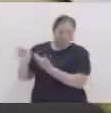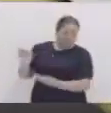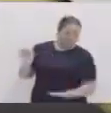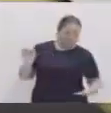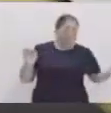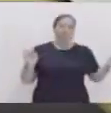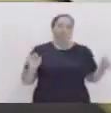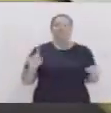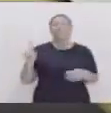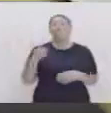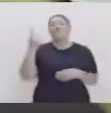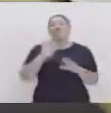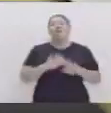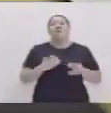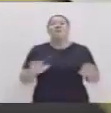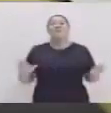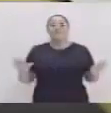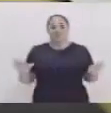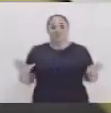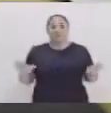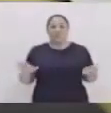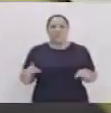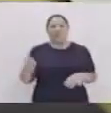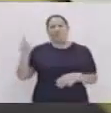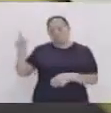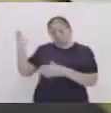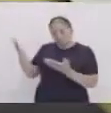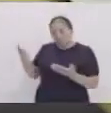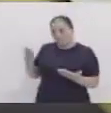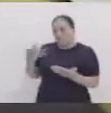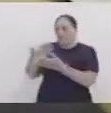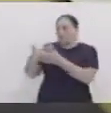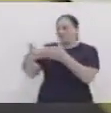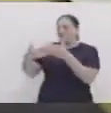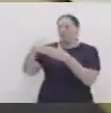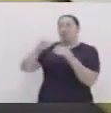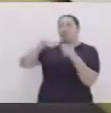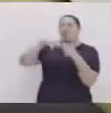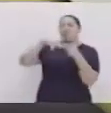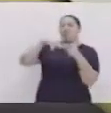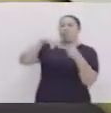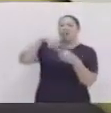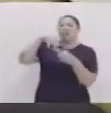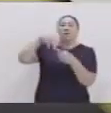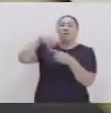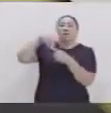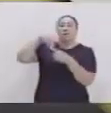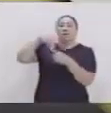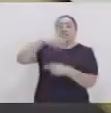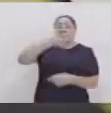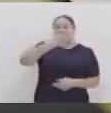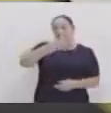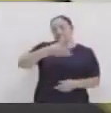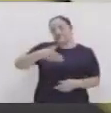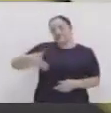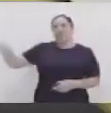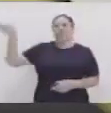que hace un niño cuando toca. Entonces, tú pon la mano así y con las uñas de estos